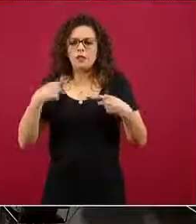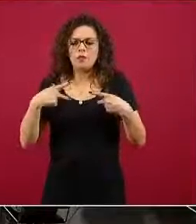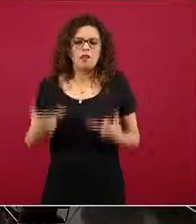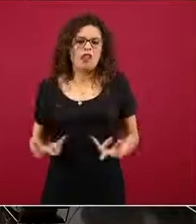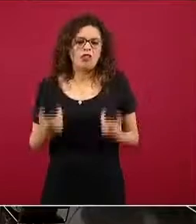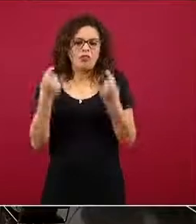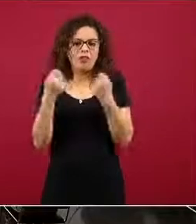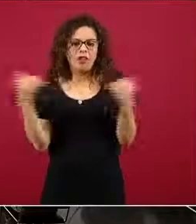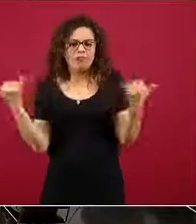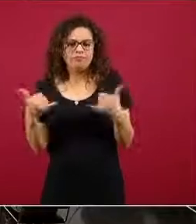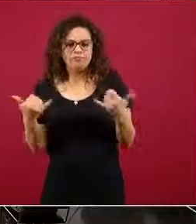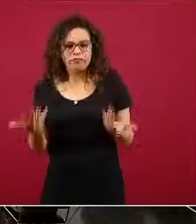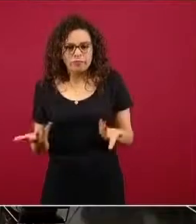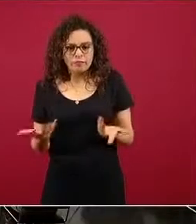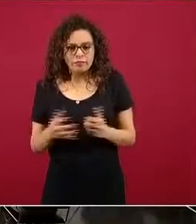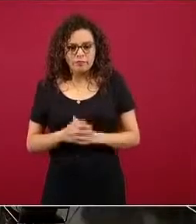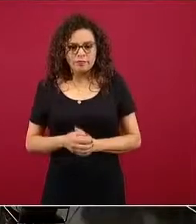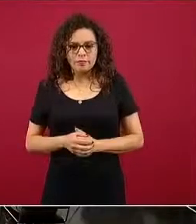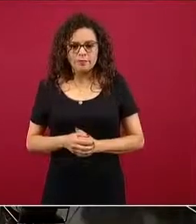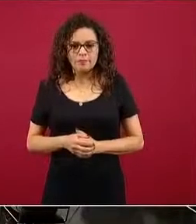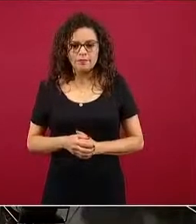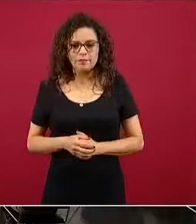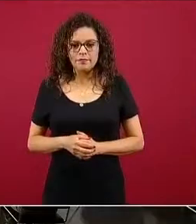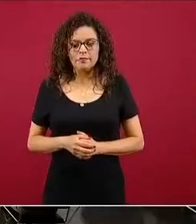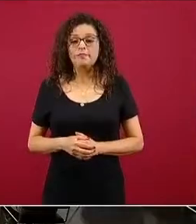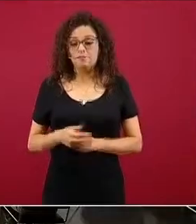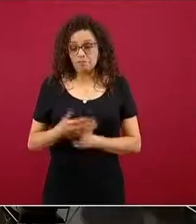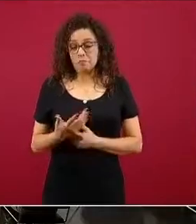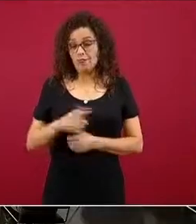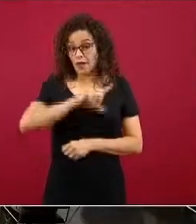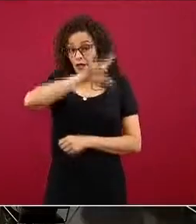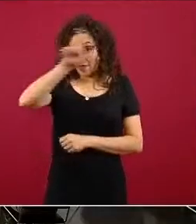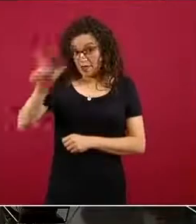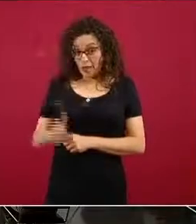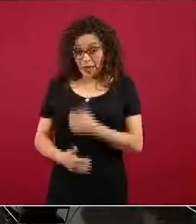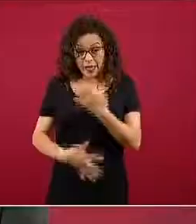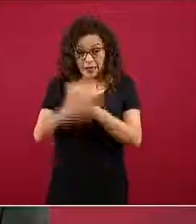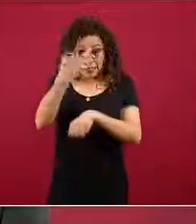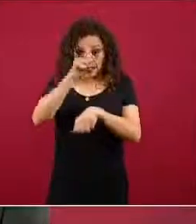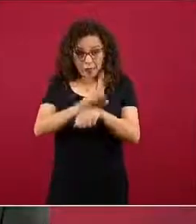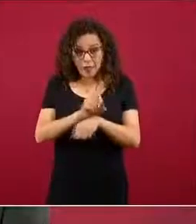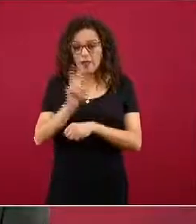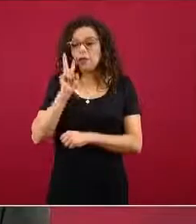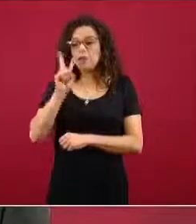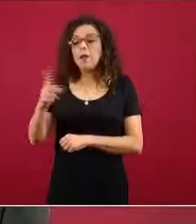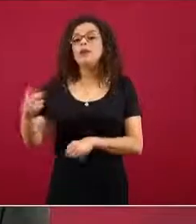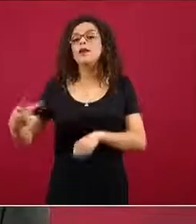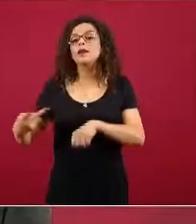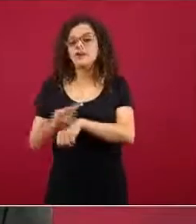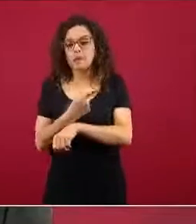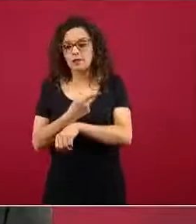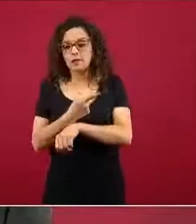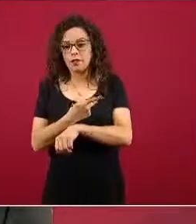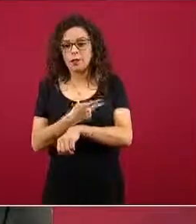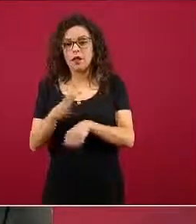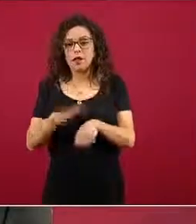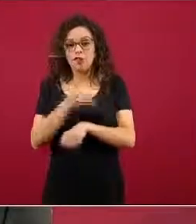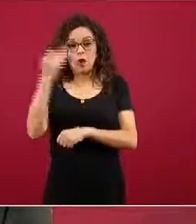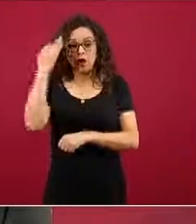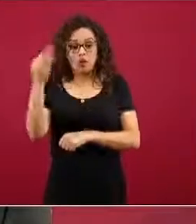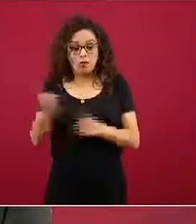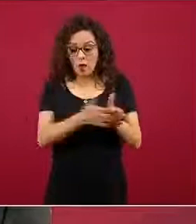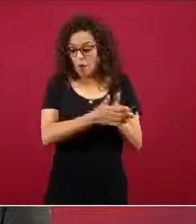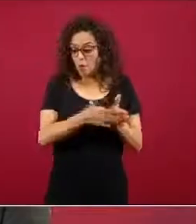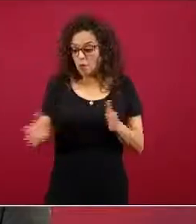este impacto? Generalmente 15 días después. El periodo de incubación del virus SARS-CoV-2, el periodo